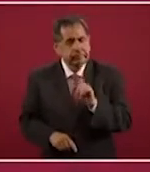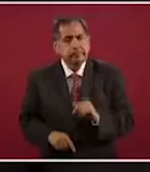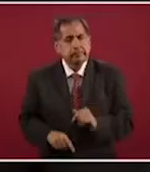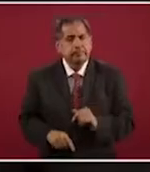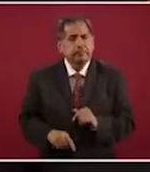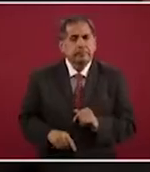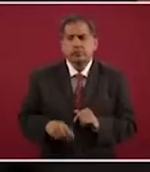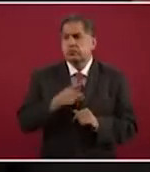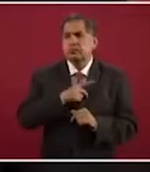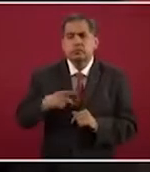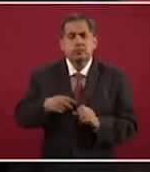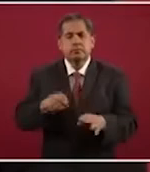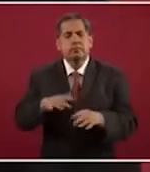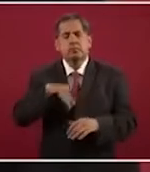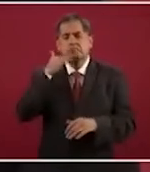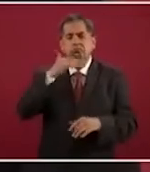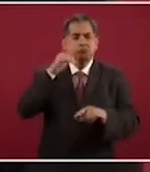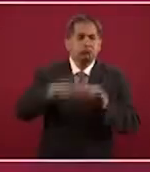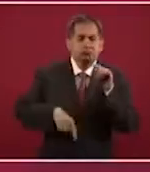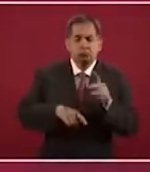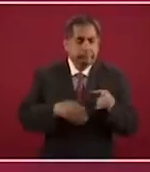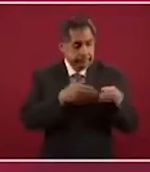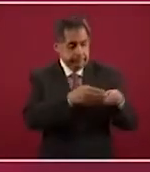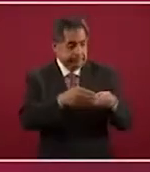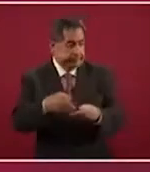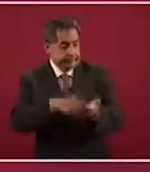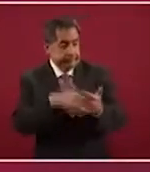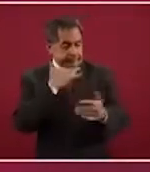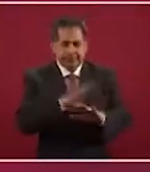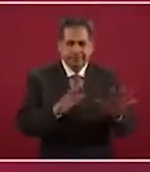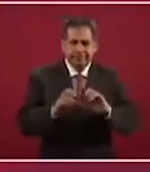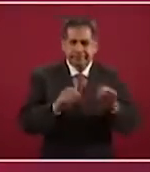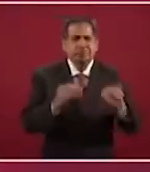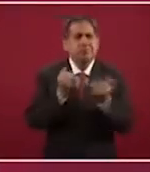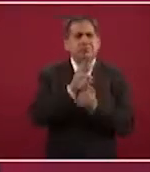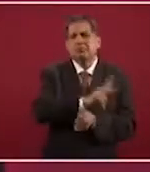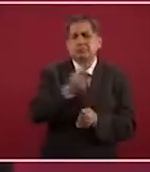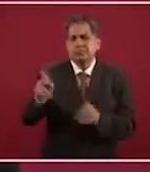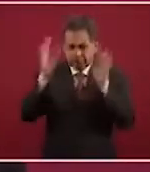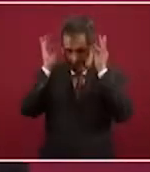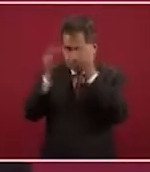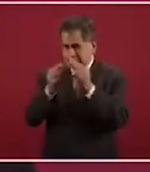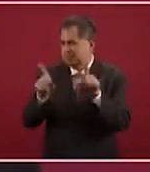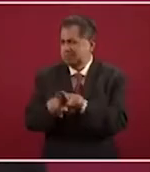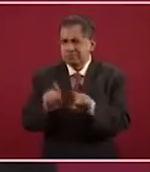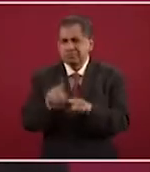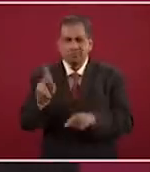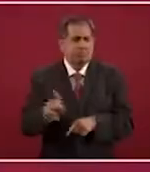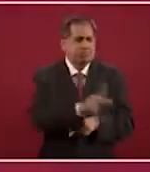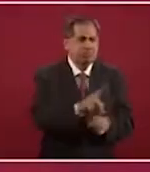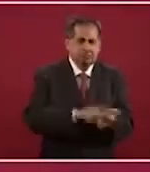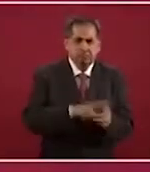no se permita la corrupción en los puertos, es como en las aduanas, exactamente lo mismo.